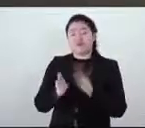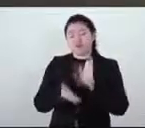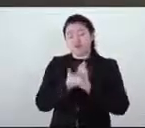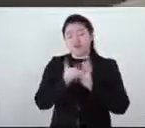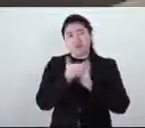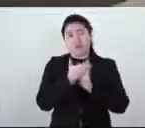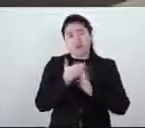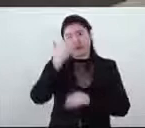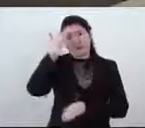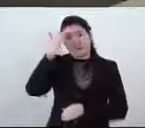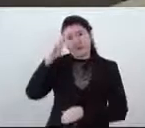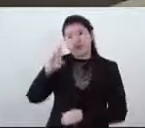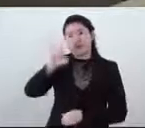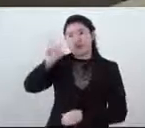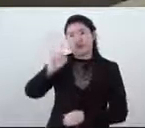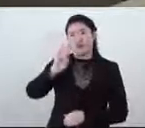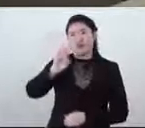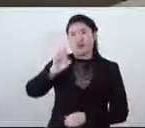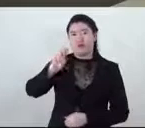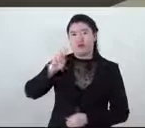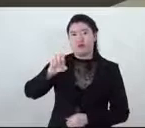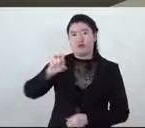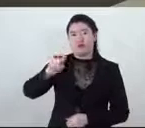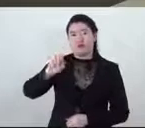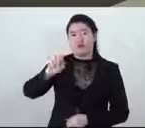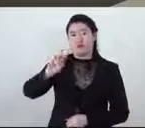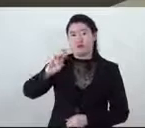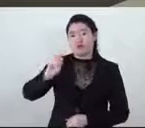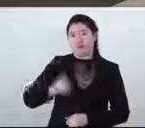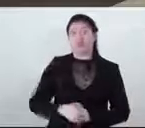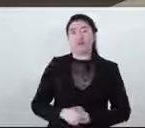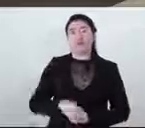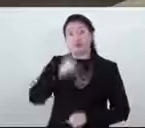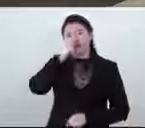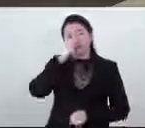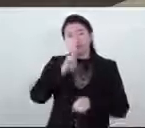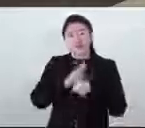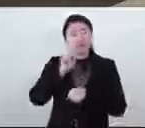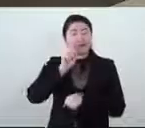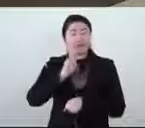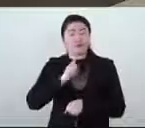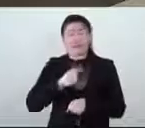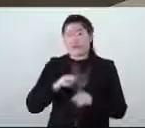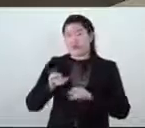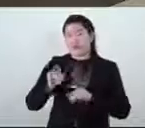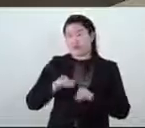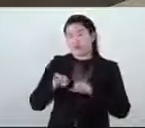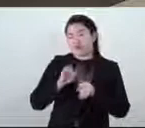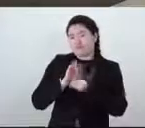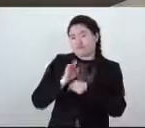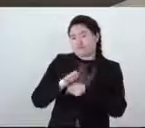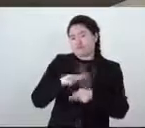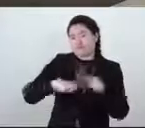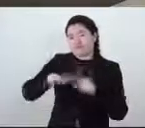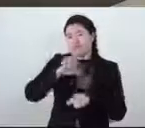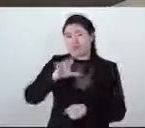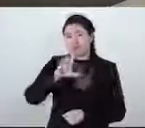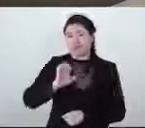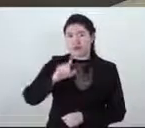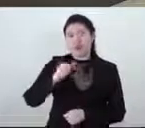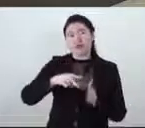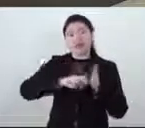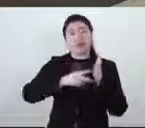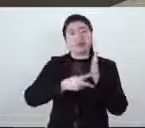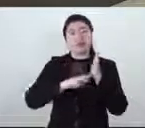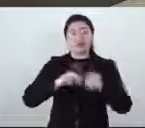ciudad, maestro Jesús Antonio Esteva Medina, la secretaria de Gestión Integral de Riesgos y Protección Civil, arquitecta Miriam